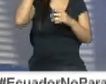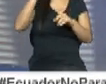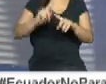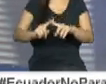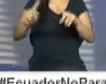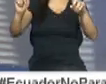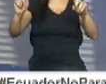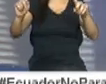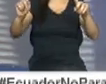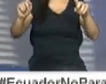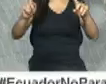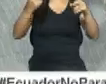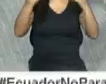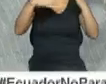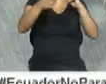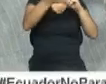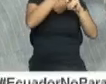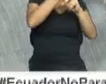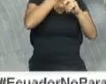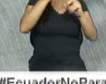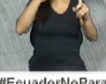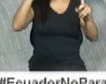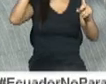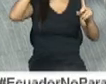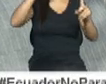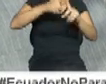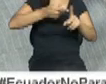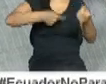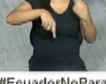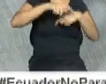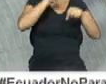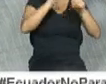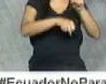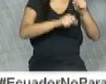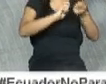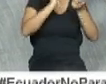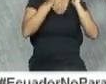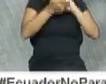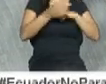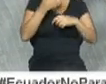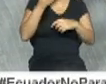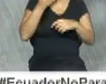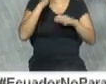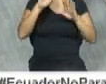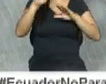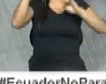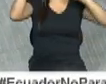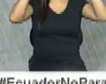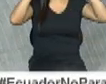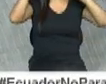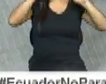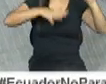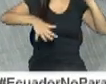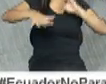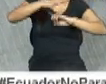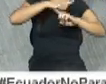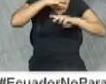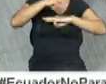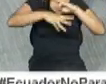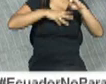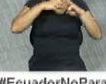de lo que han ganado estos procesos en diferentes países? Bueno, obedece a una estrategia continental de la